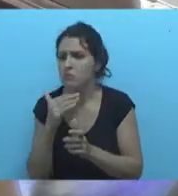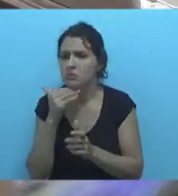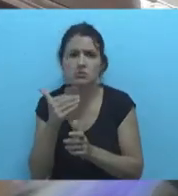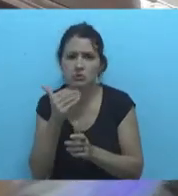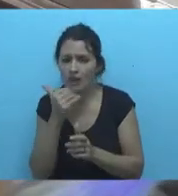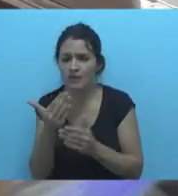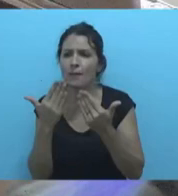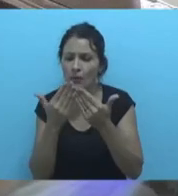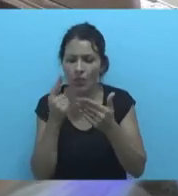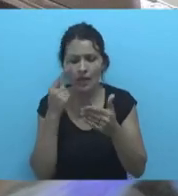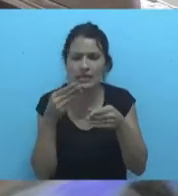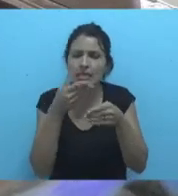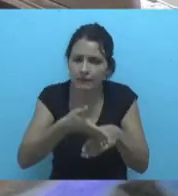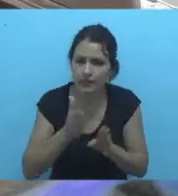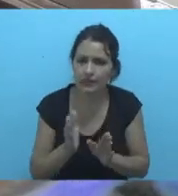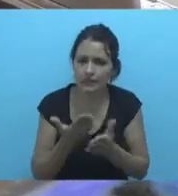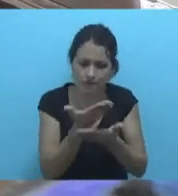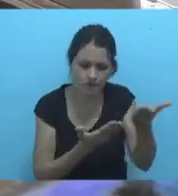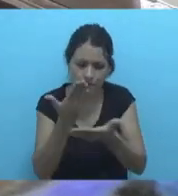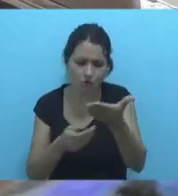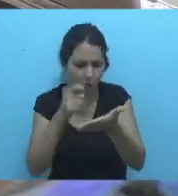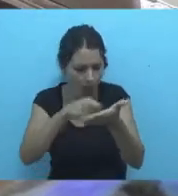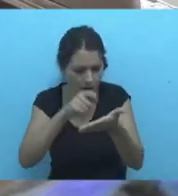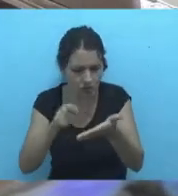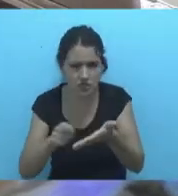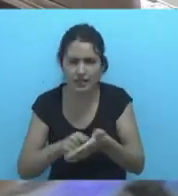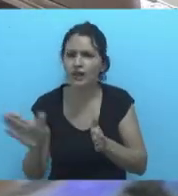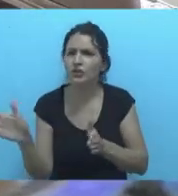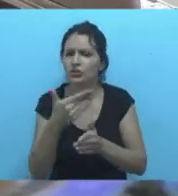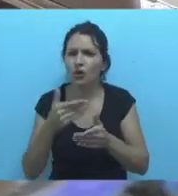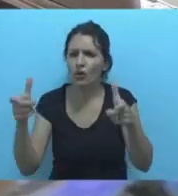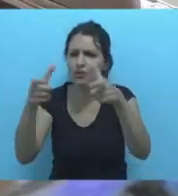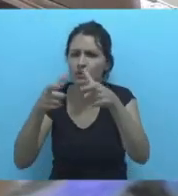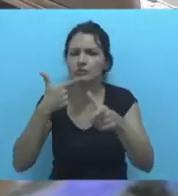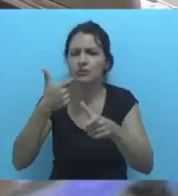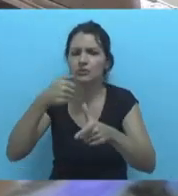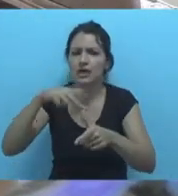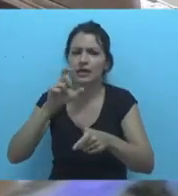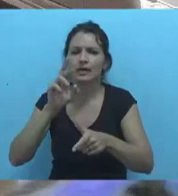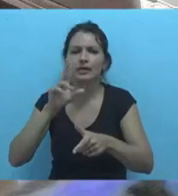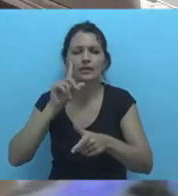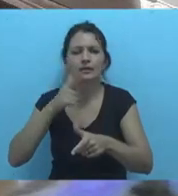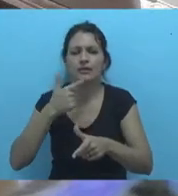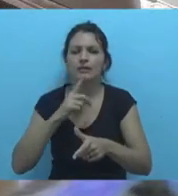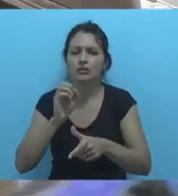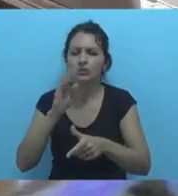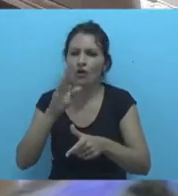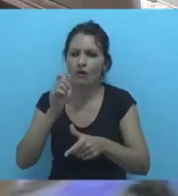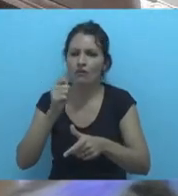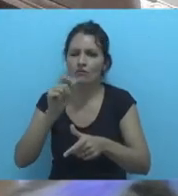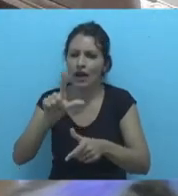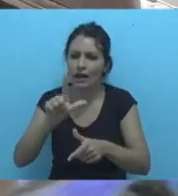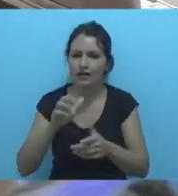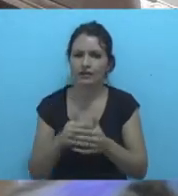con un funcionario para que nos dieran los formularios y que todo el departamento San Cristóbal, porque está representado acá, si estamos